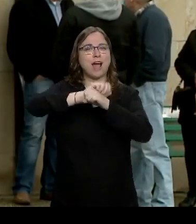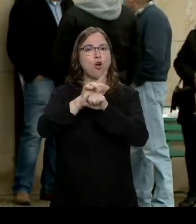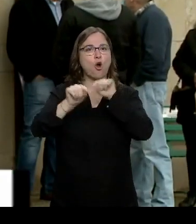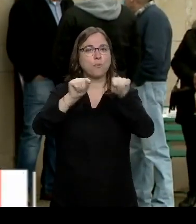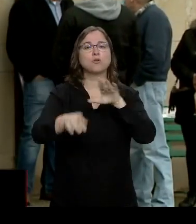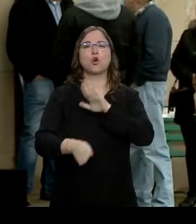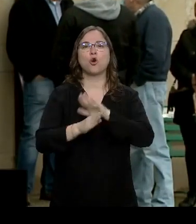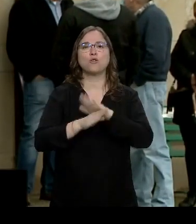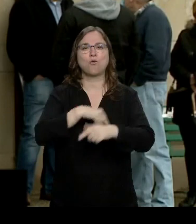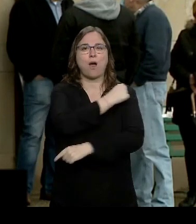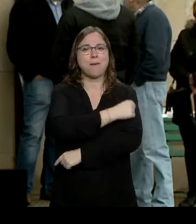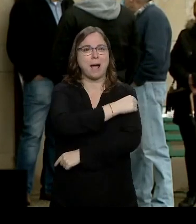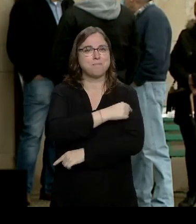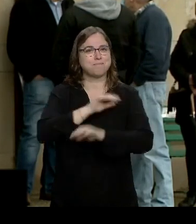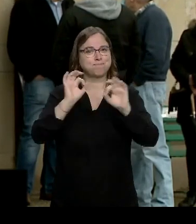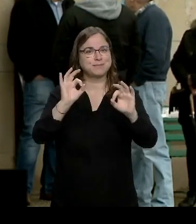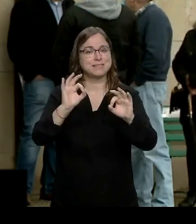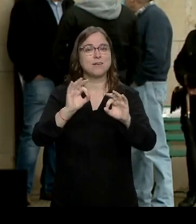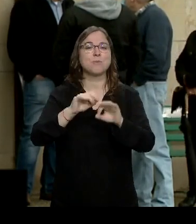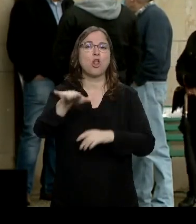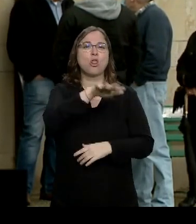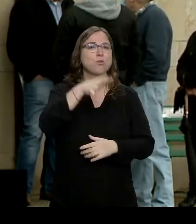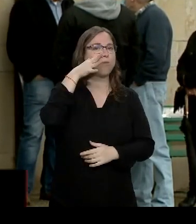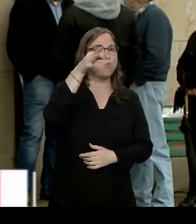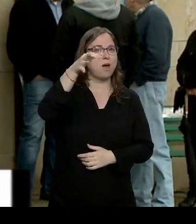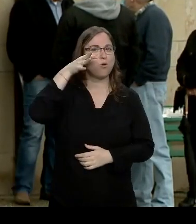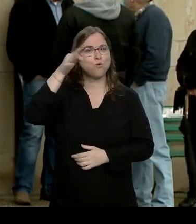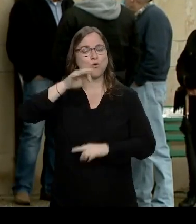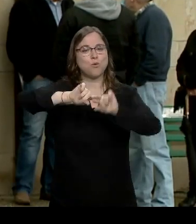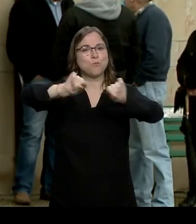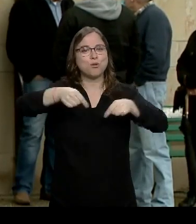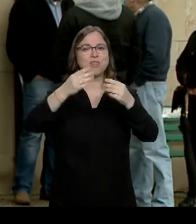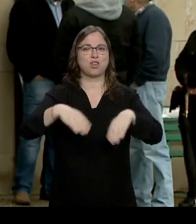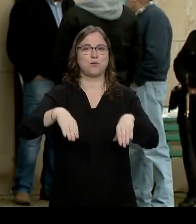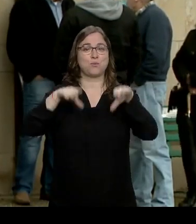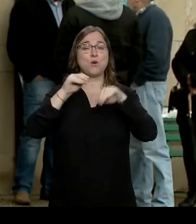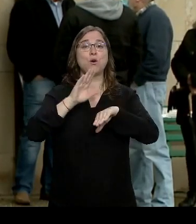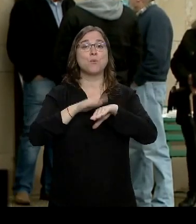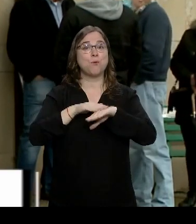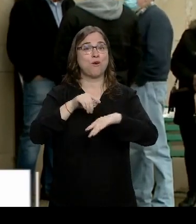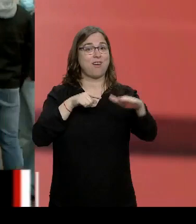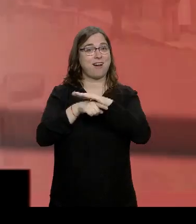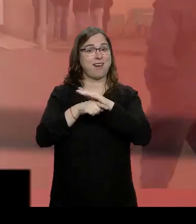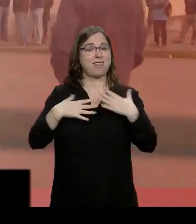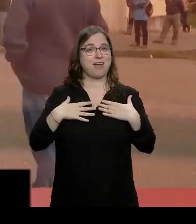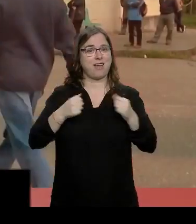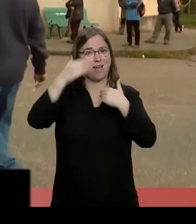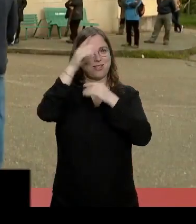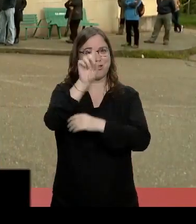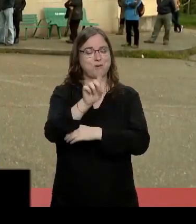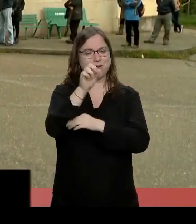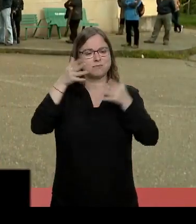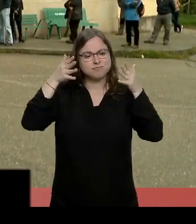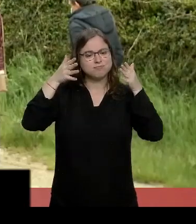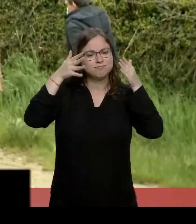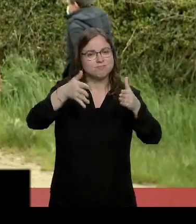la campaña de vacunación en los municipios de la provincia de Burgos. Y es que la Gerencia de Atención Primaria se ha centrado sobre